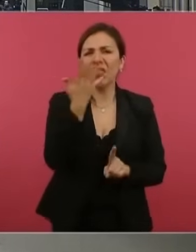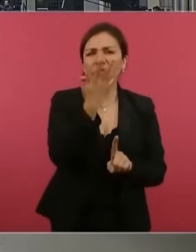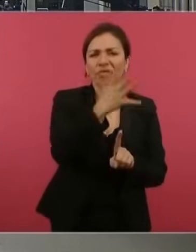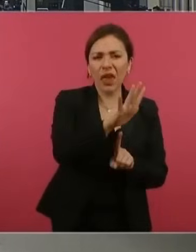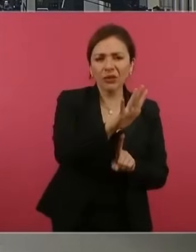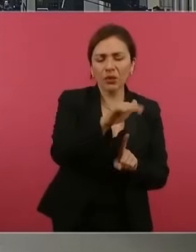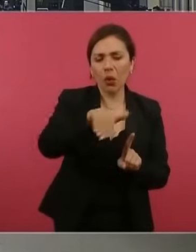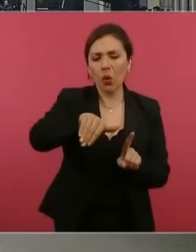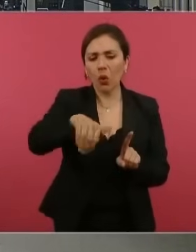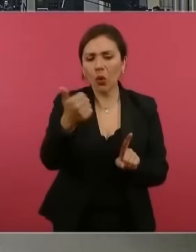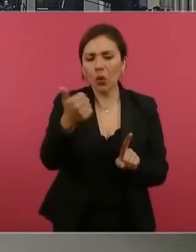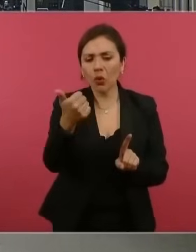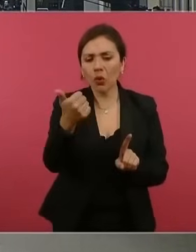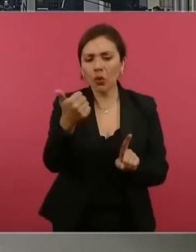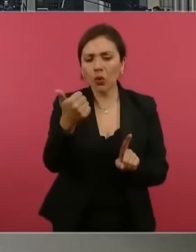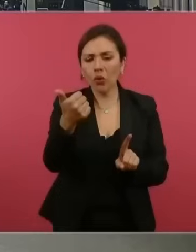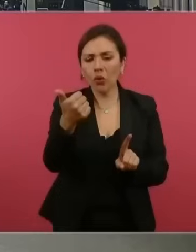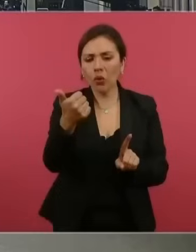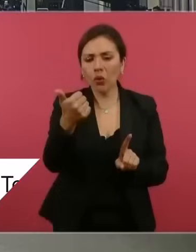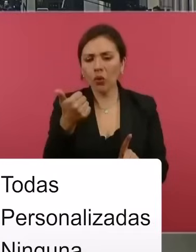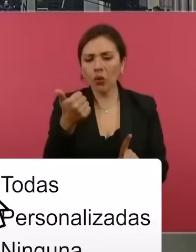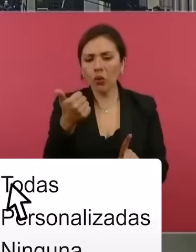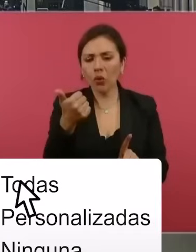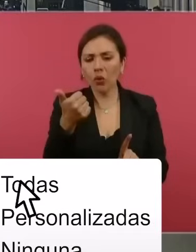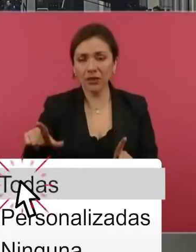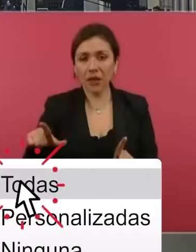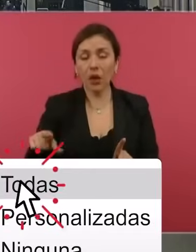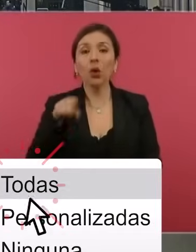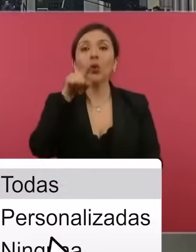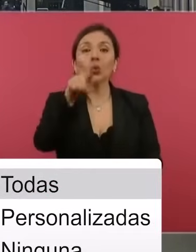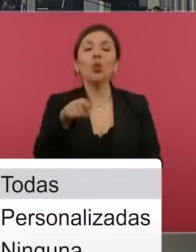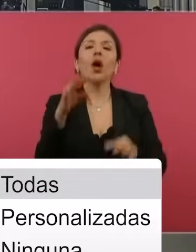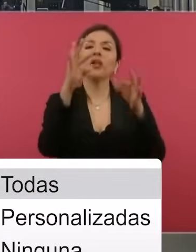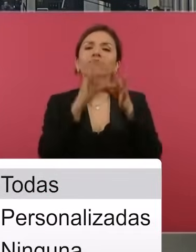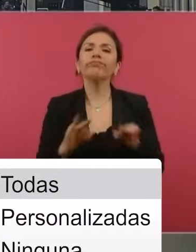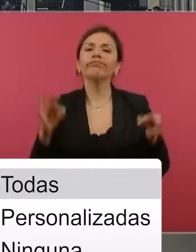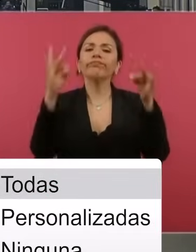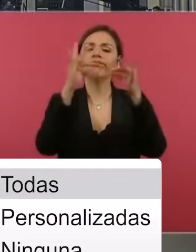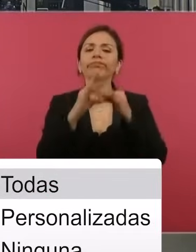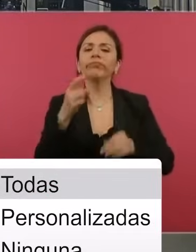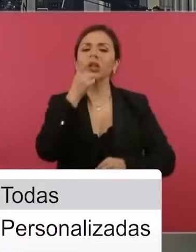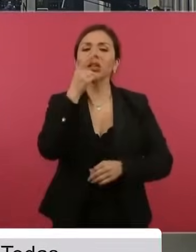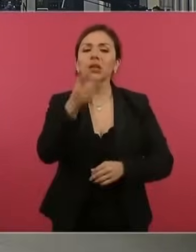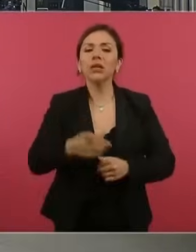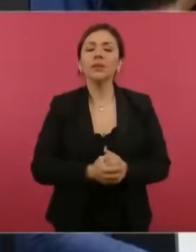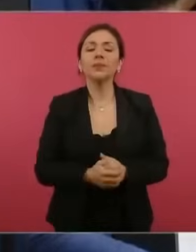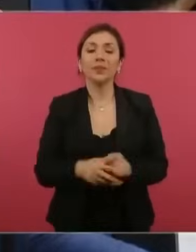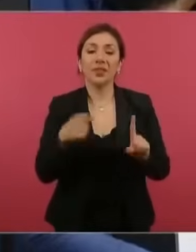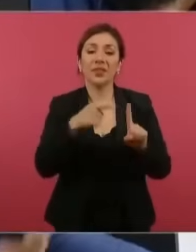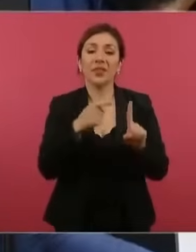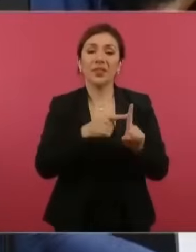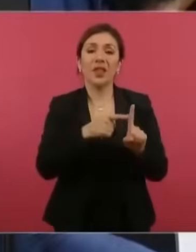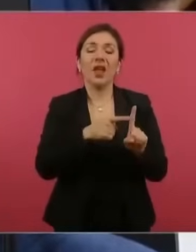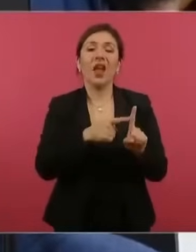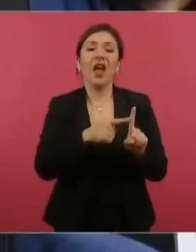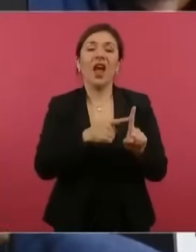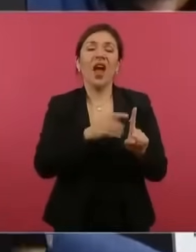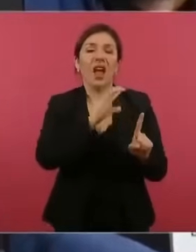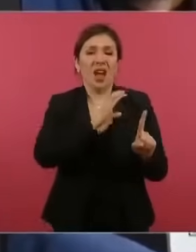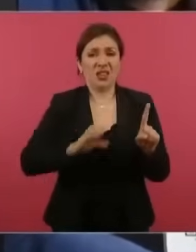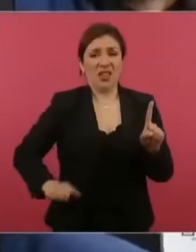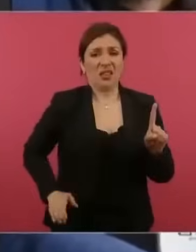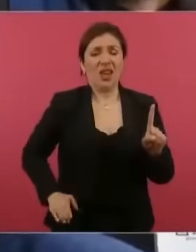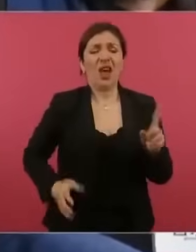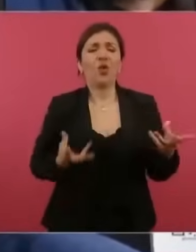11, 14 y 17? ¿Qué dije entonces? Cuando usted mencionaba que era la candidata de un grupo de Claudio